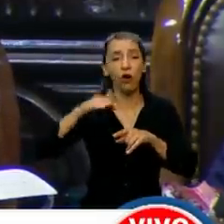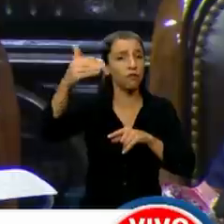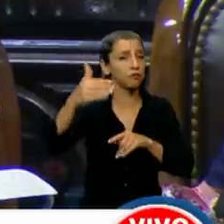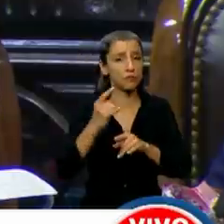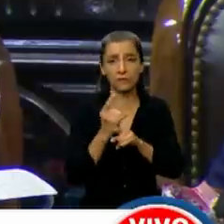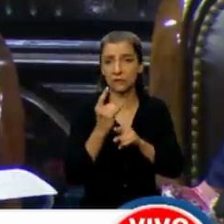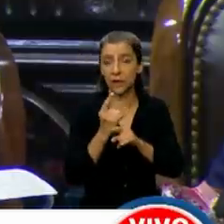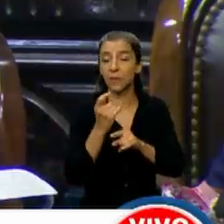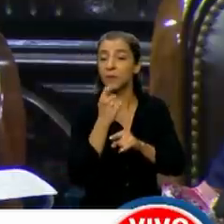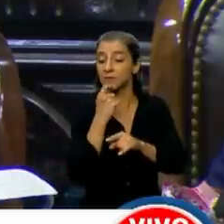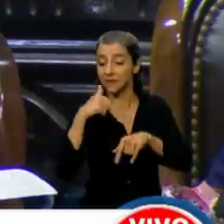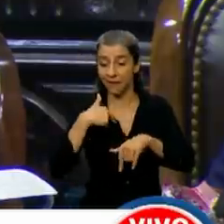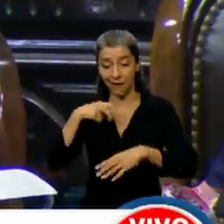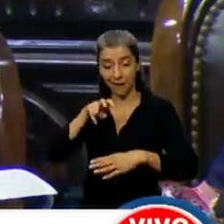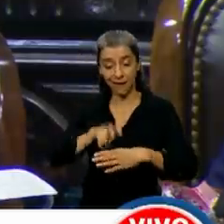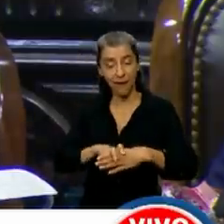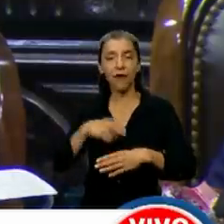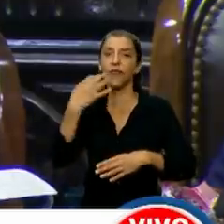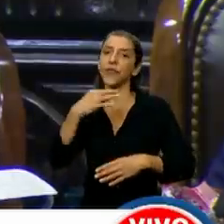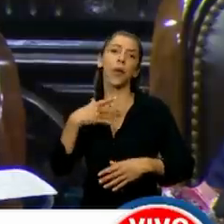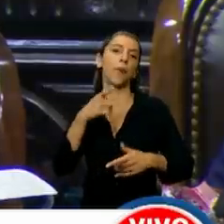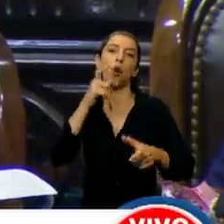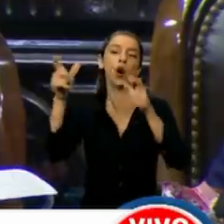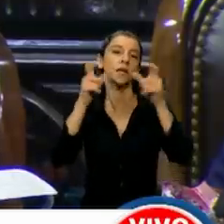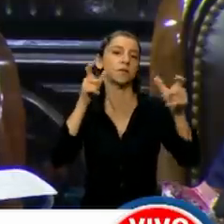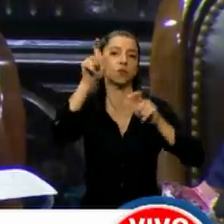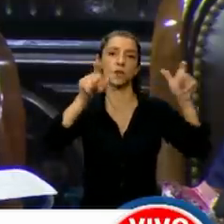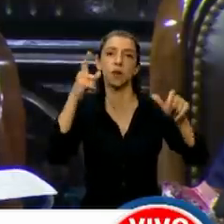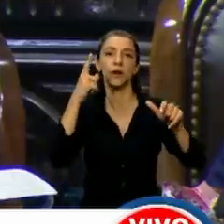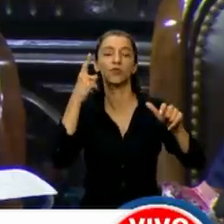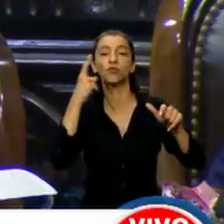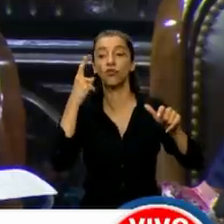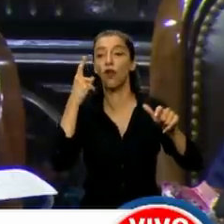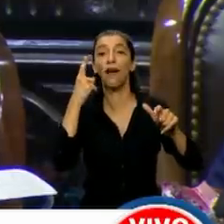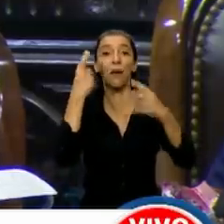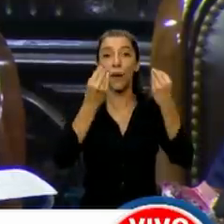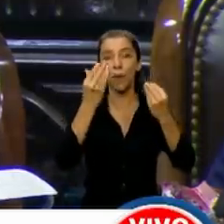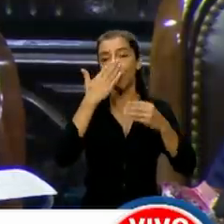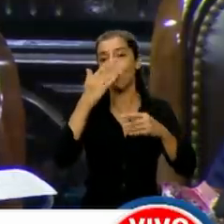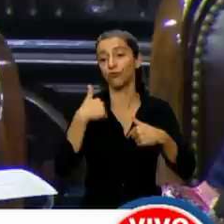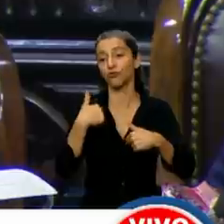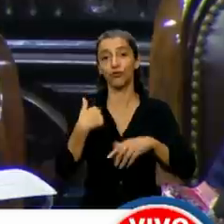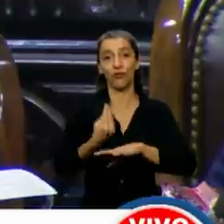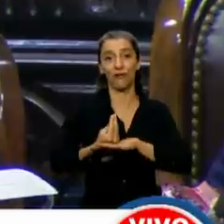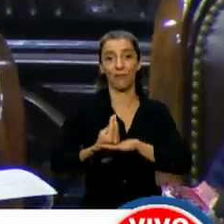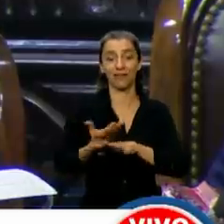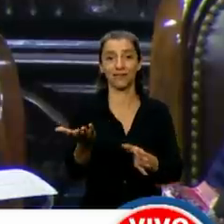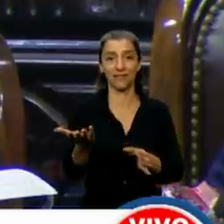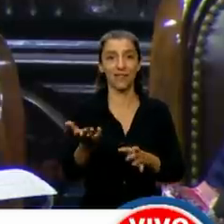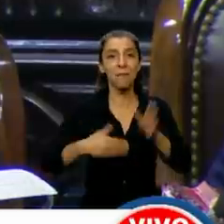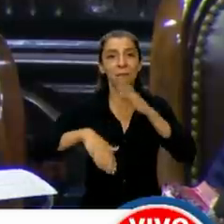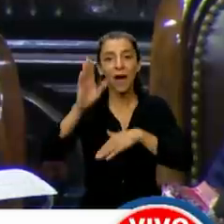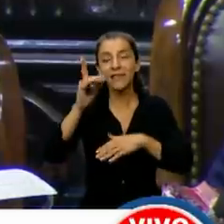aquí tengo la obligación de dar respuesta a toda la gente que estoy representando en particular a los vecinos de deán